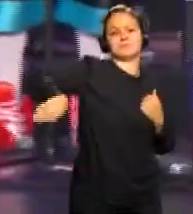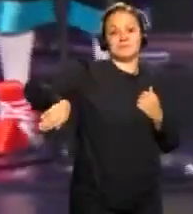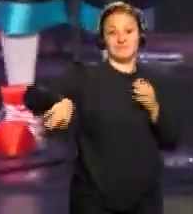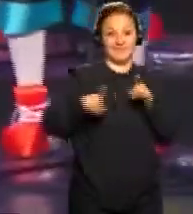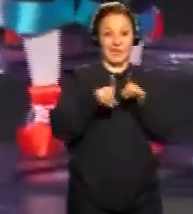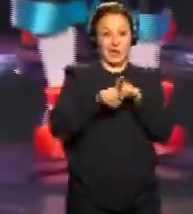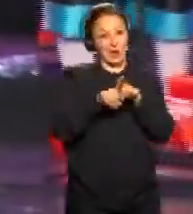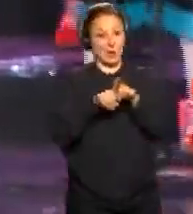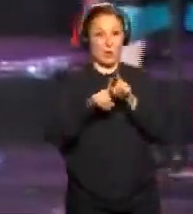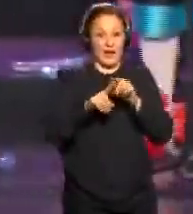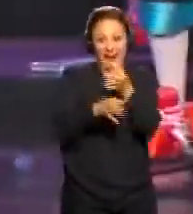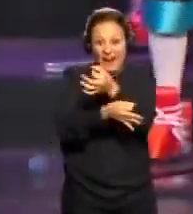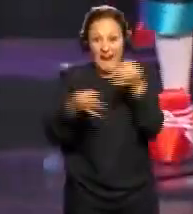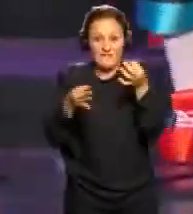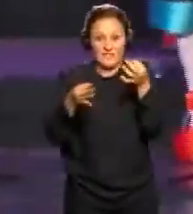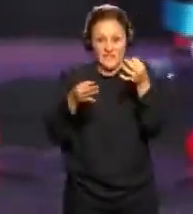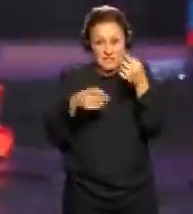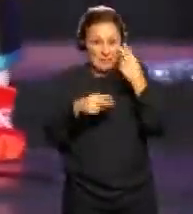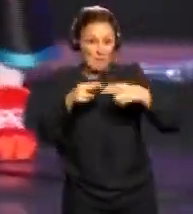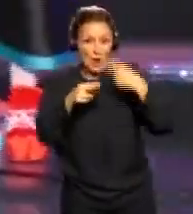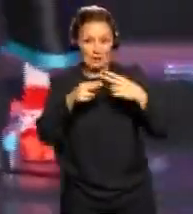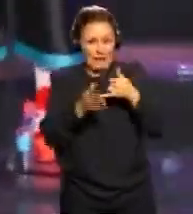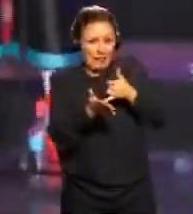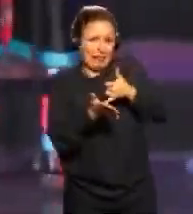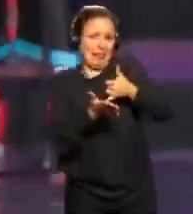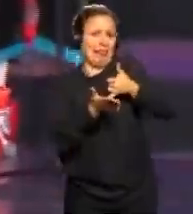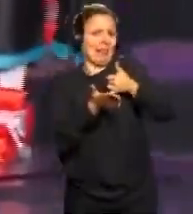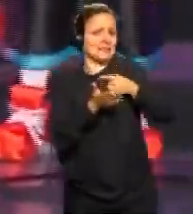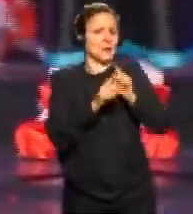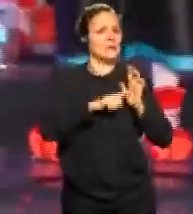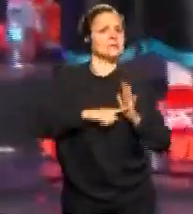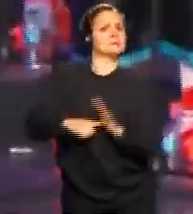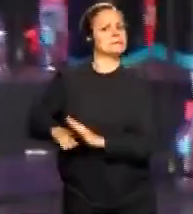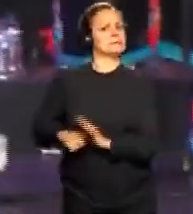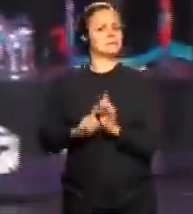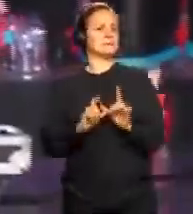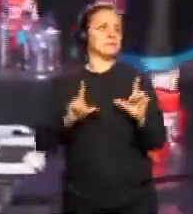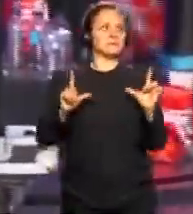la falta de eficiencia política, que no es poca.